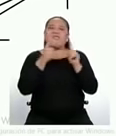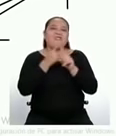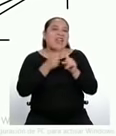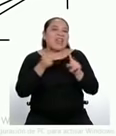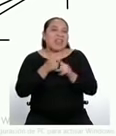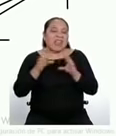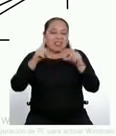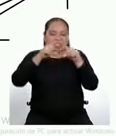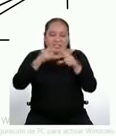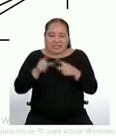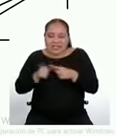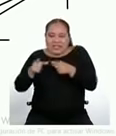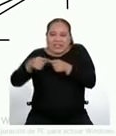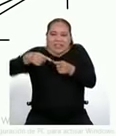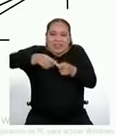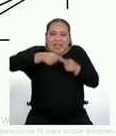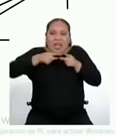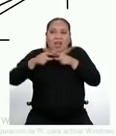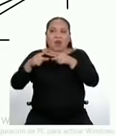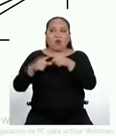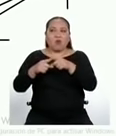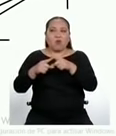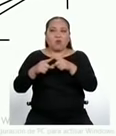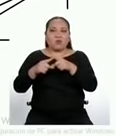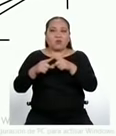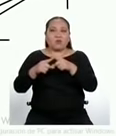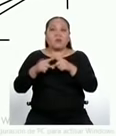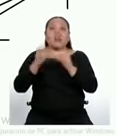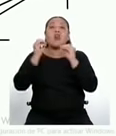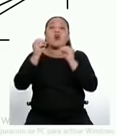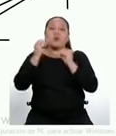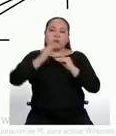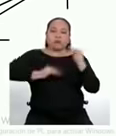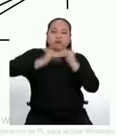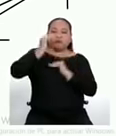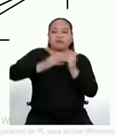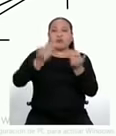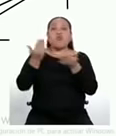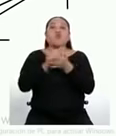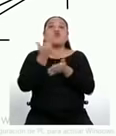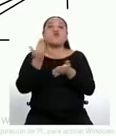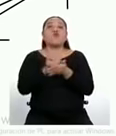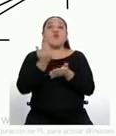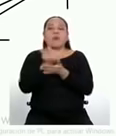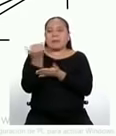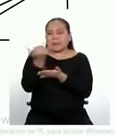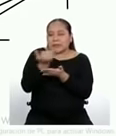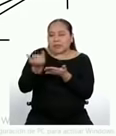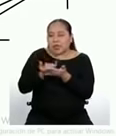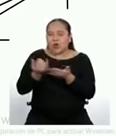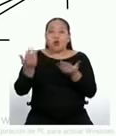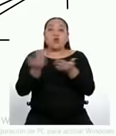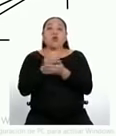triángulos para poder erigir como nuevos diseños, como nuevas